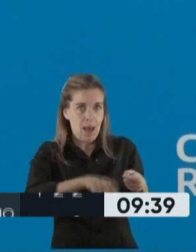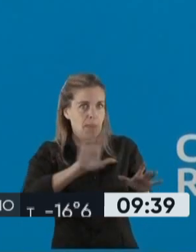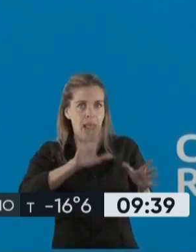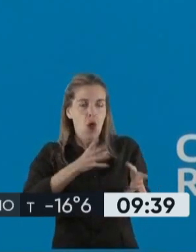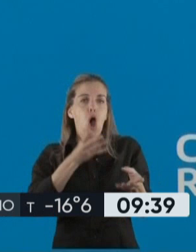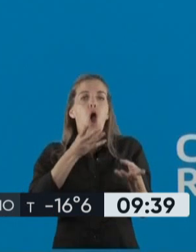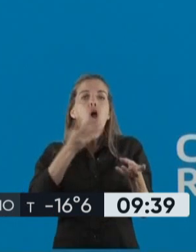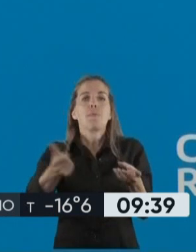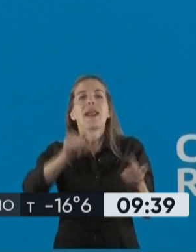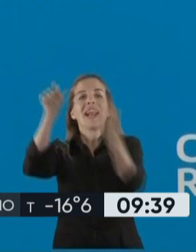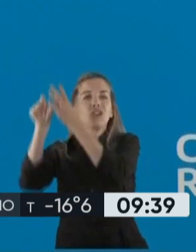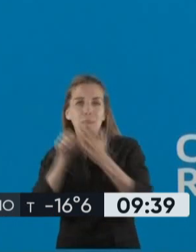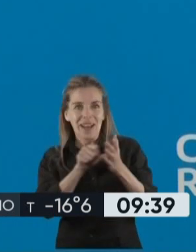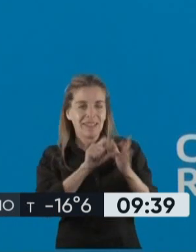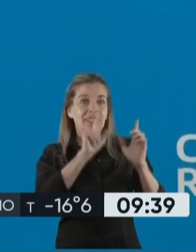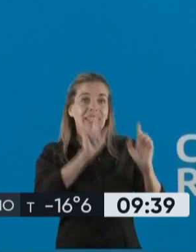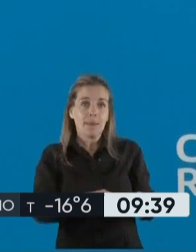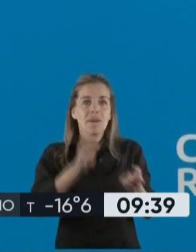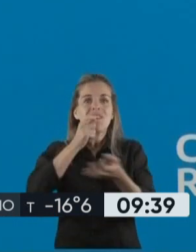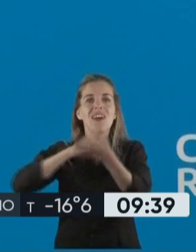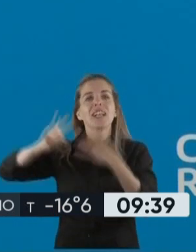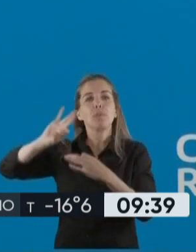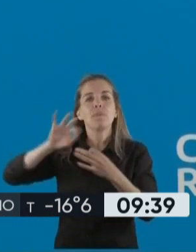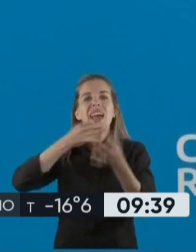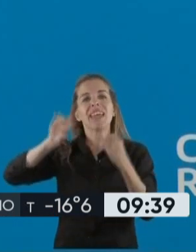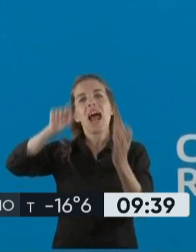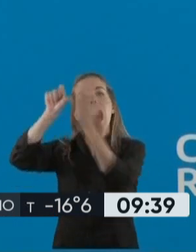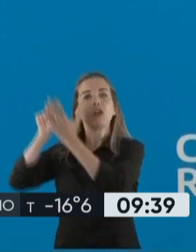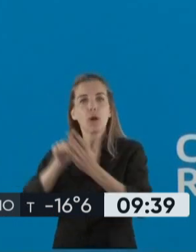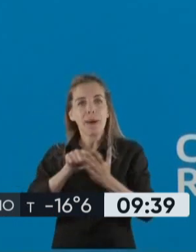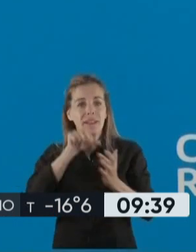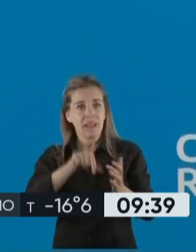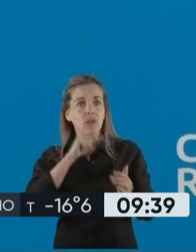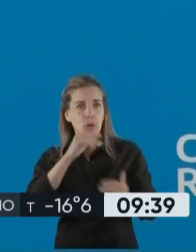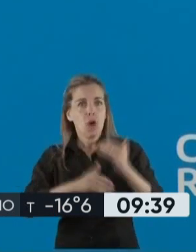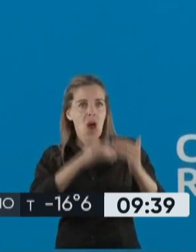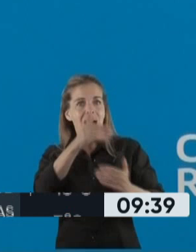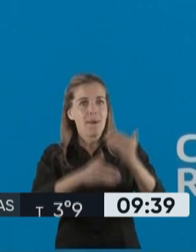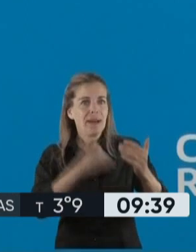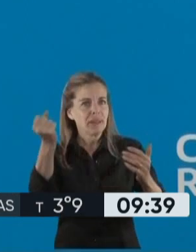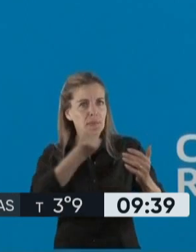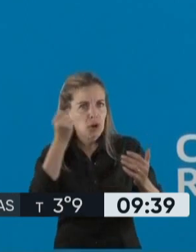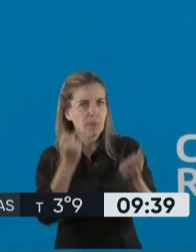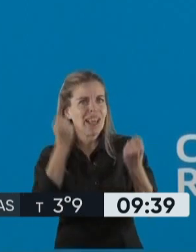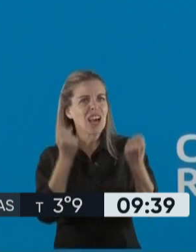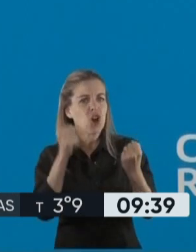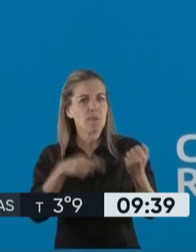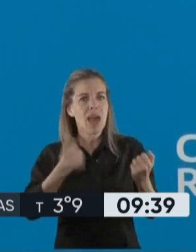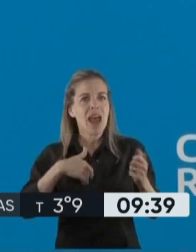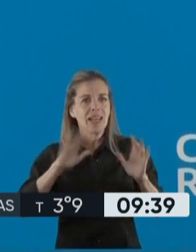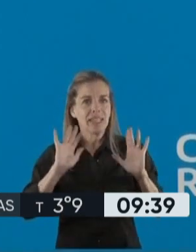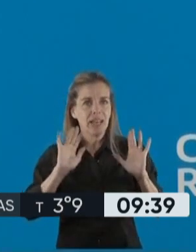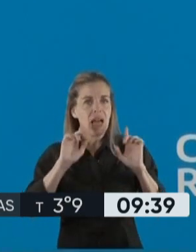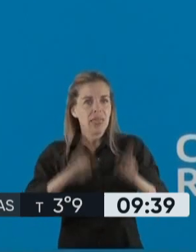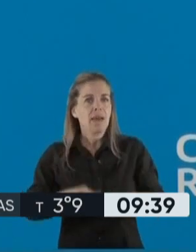en un exportador para el mundo, es un paso enorme adelante que estamos dando y que va a cambiar la estructura y la matriz económica de la Argentina. Estamos también